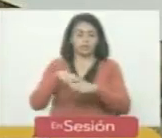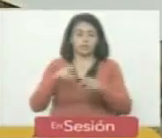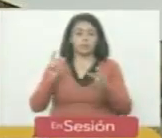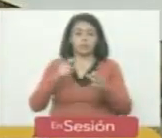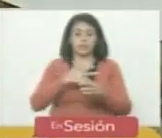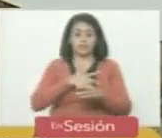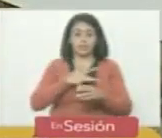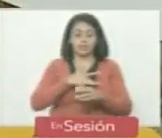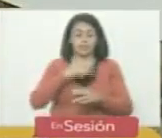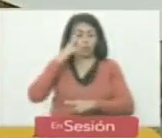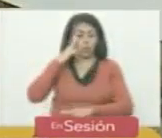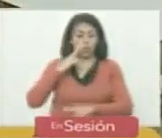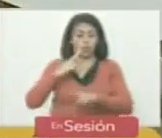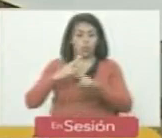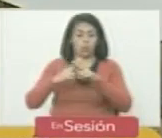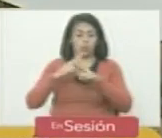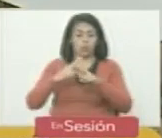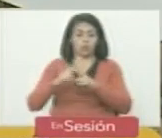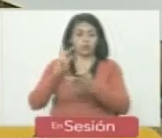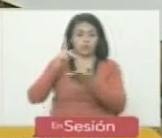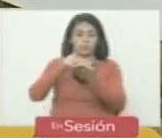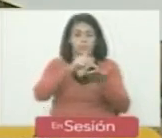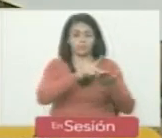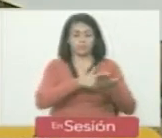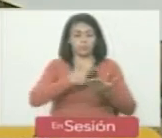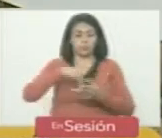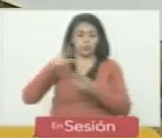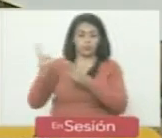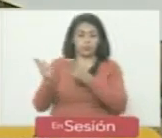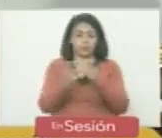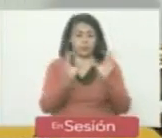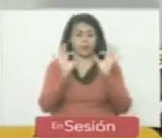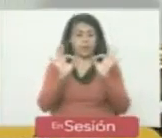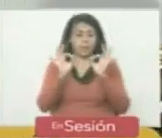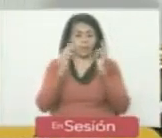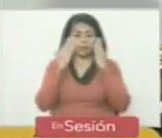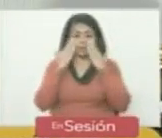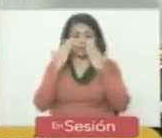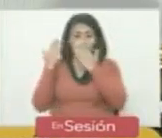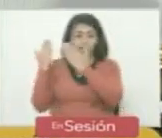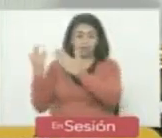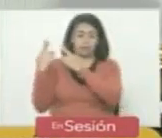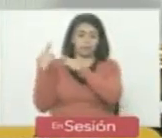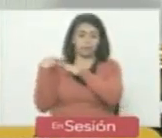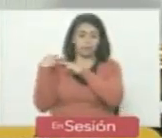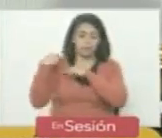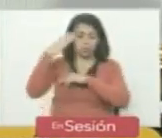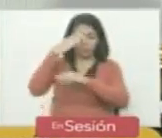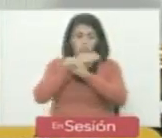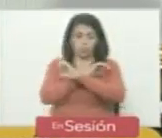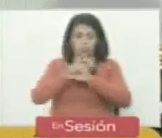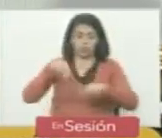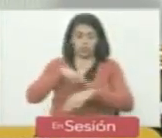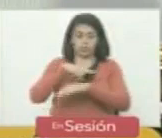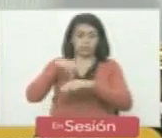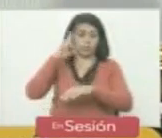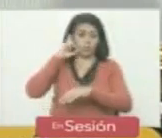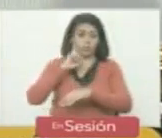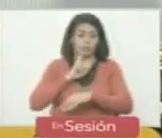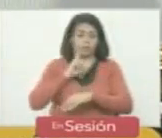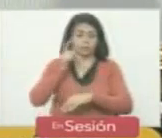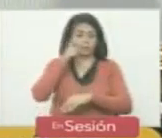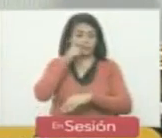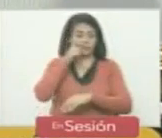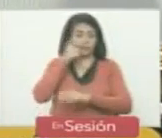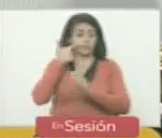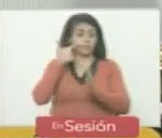siente honrada con la presencia de nuestros invitados especiales en representación de la Guardia Nacional Bolivariana y que